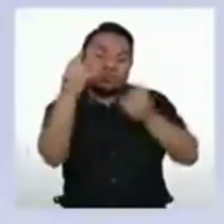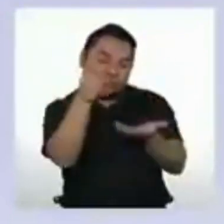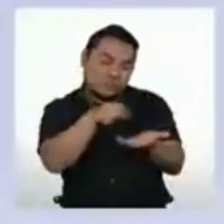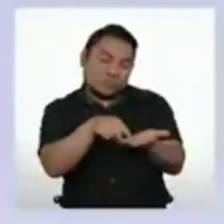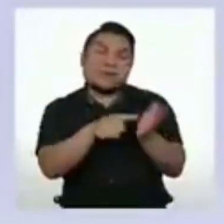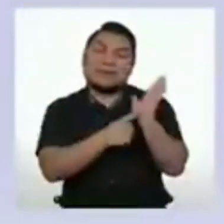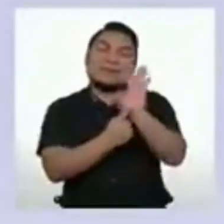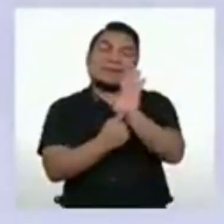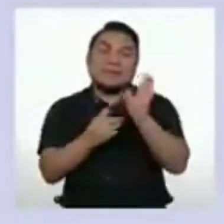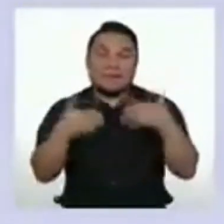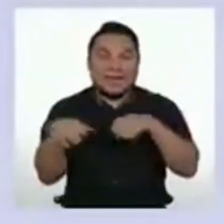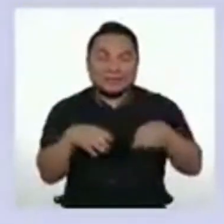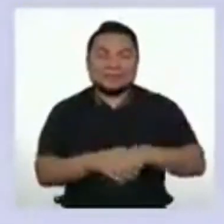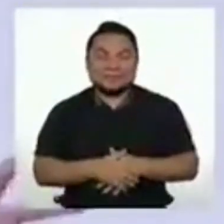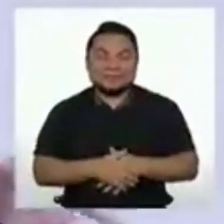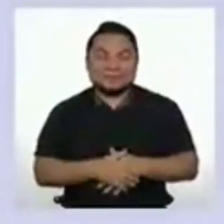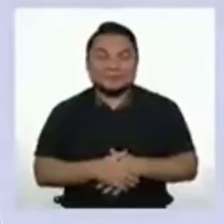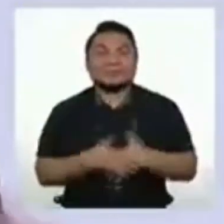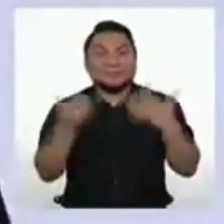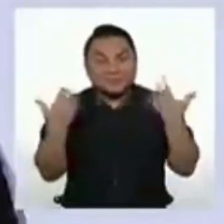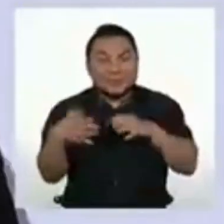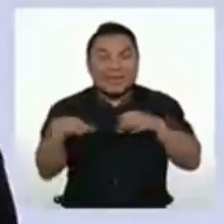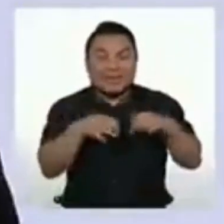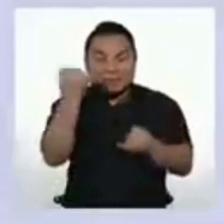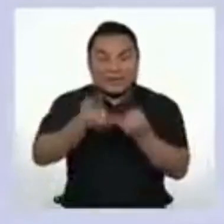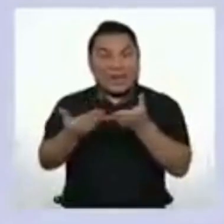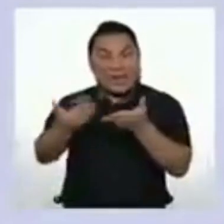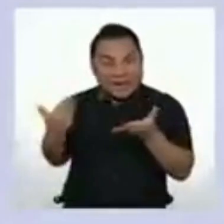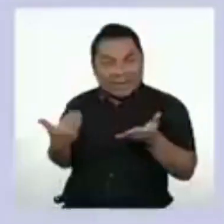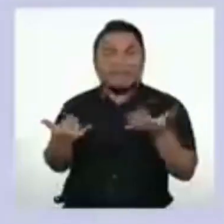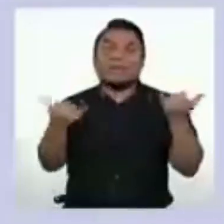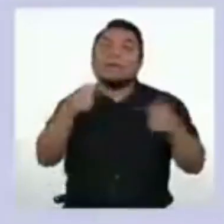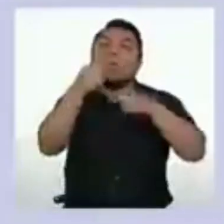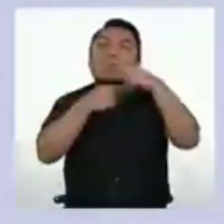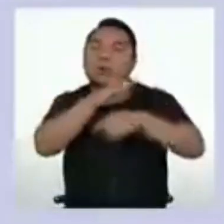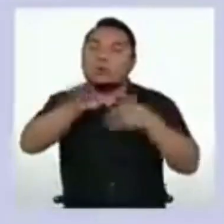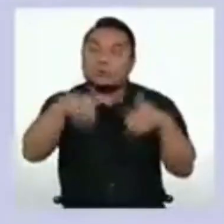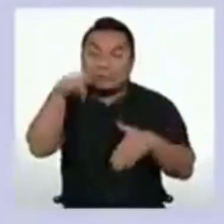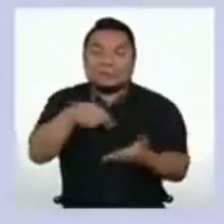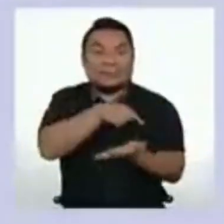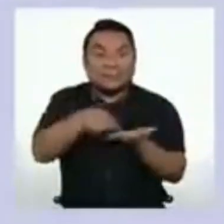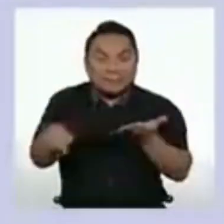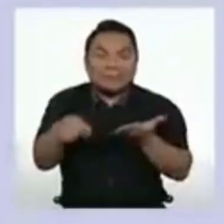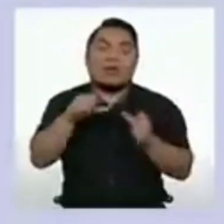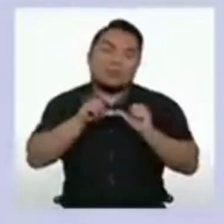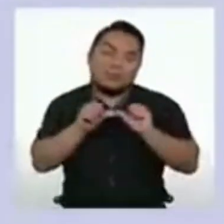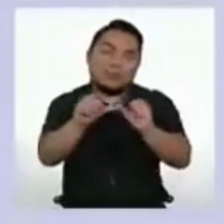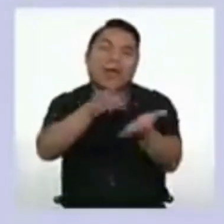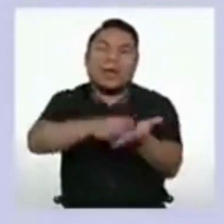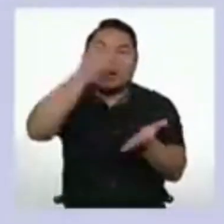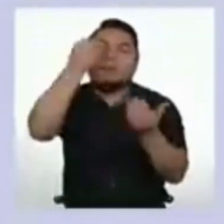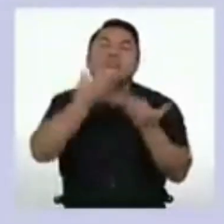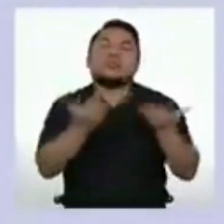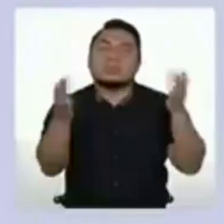dibujos si tienes medios para hacerlo. Antes de terminar nuestra actividad del día de hoy, les cuento que durante toda esta semana vamos a continuar